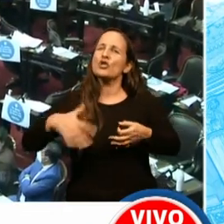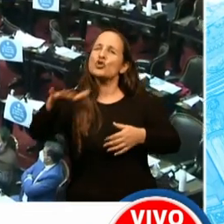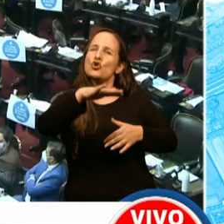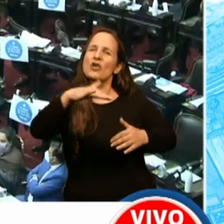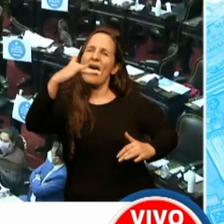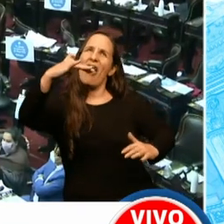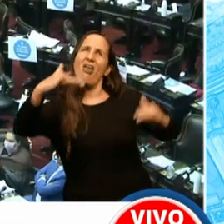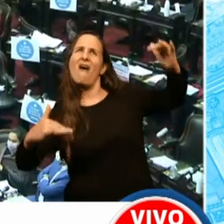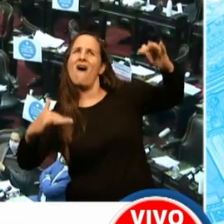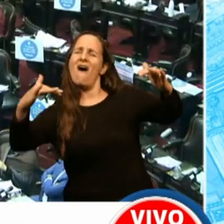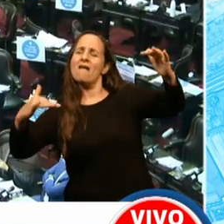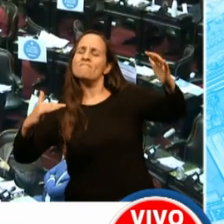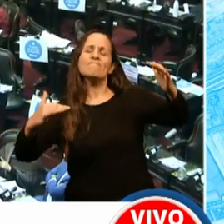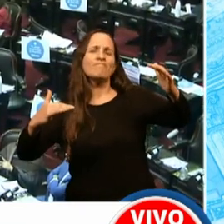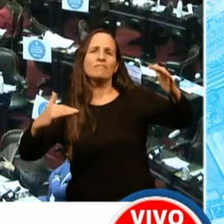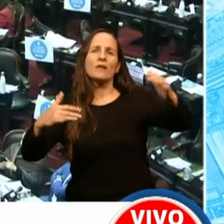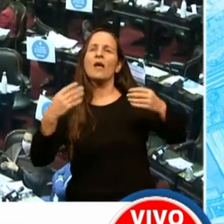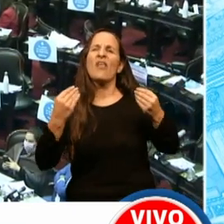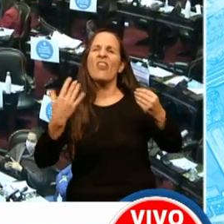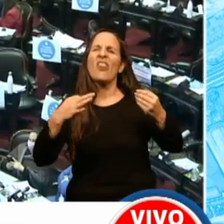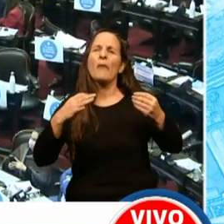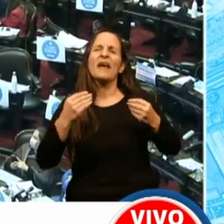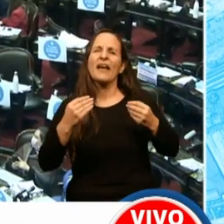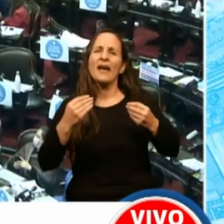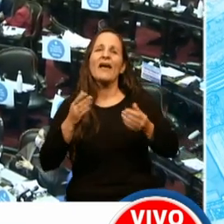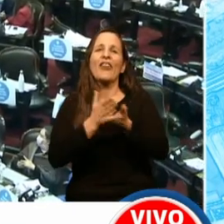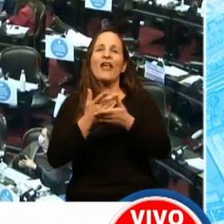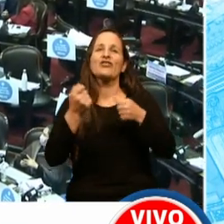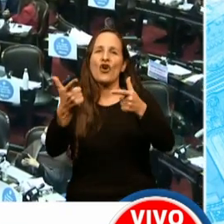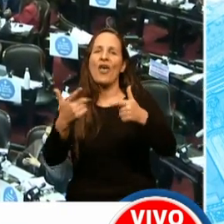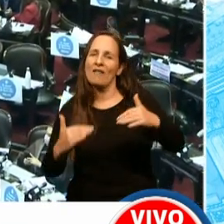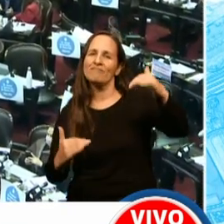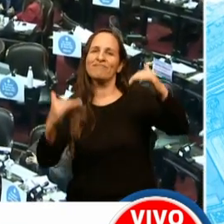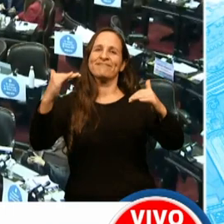combate únicamente cuando se adquieren más derechos